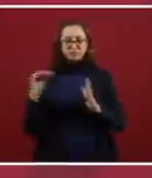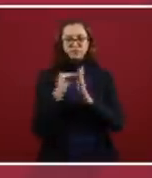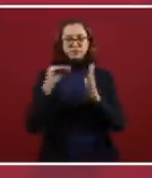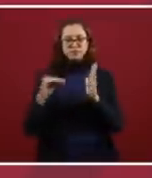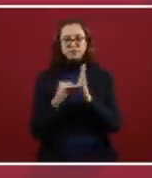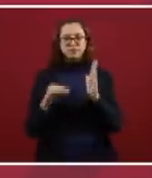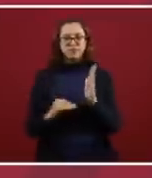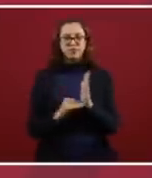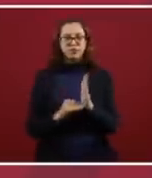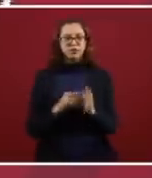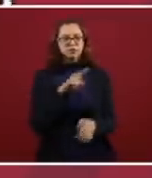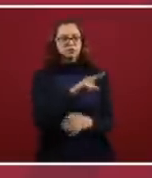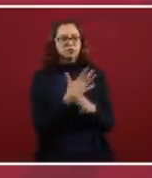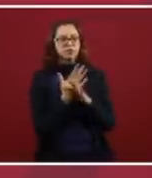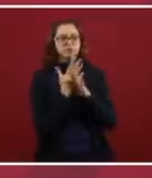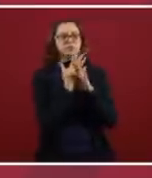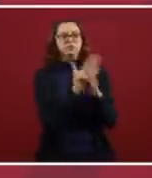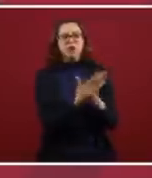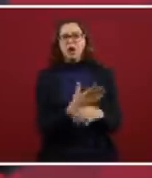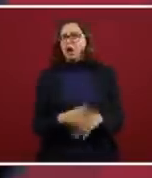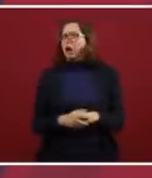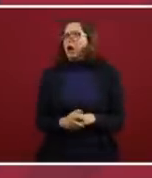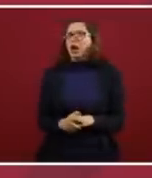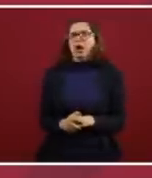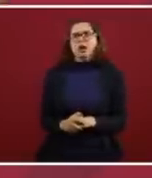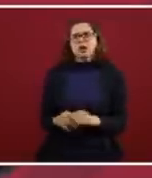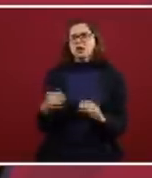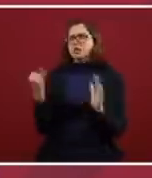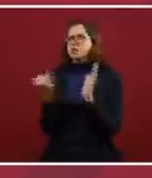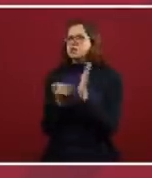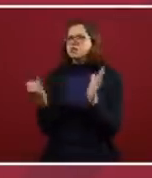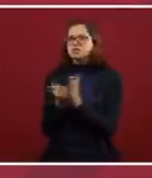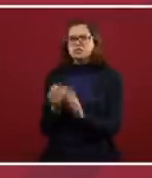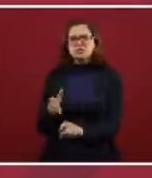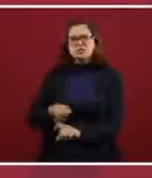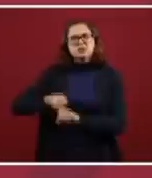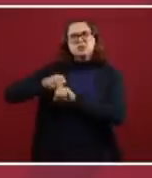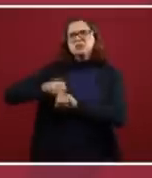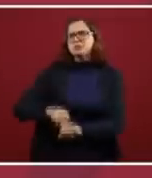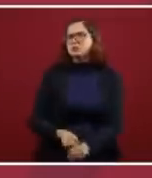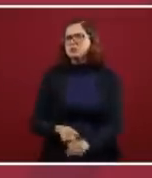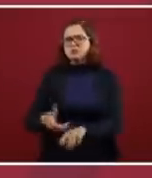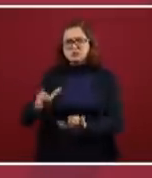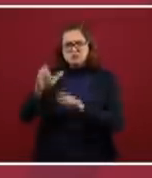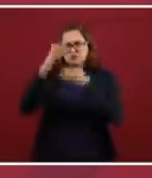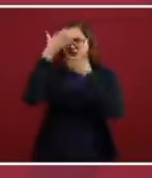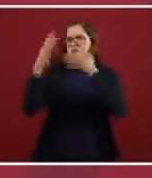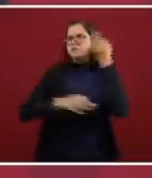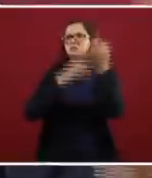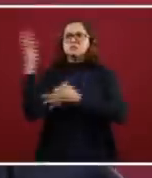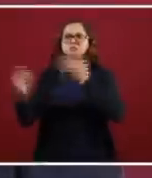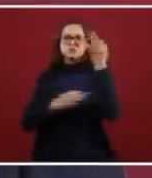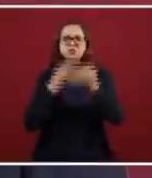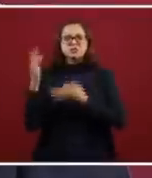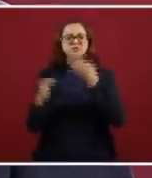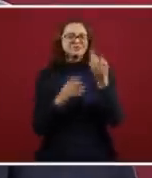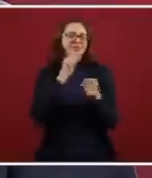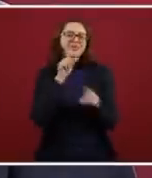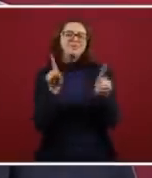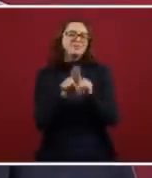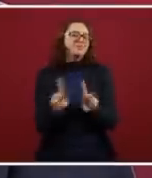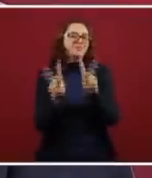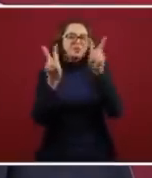quieren equiparar terrorismo fiscal y va a haber campaña. Es el caso de los